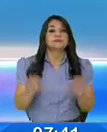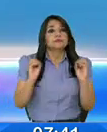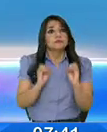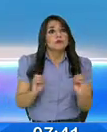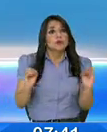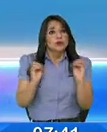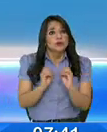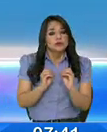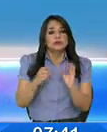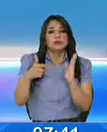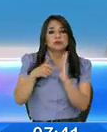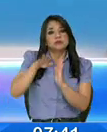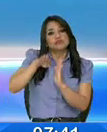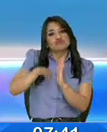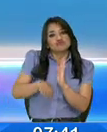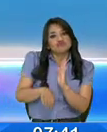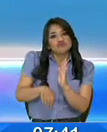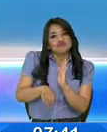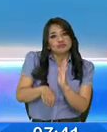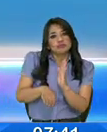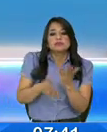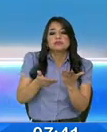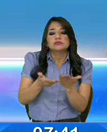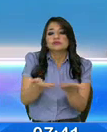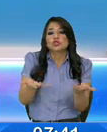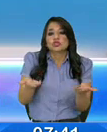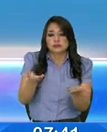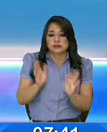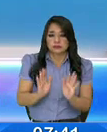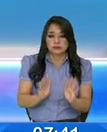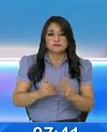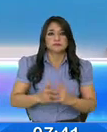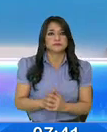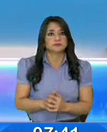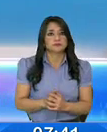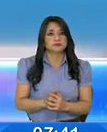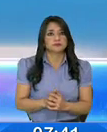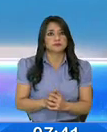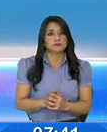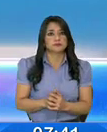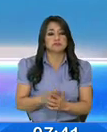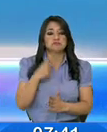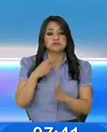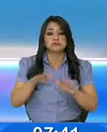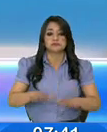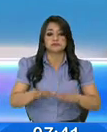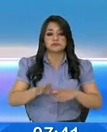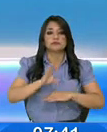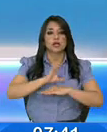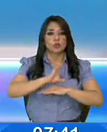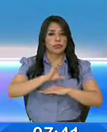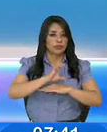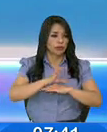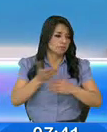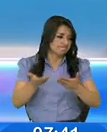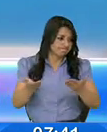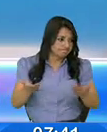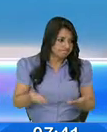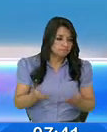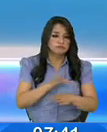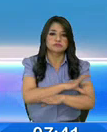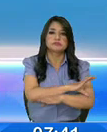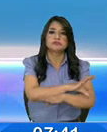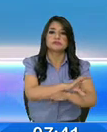de aranceles sobre bienes de capital especialmente para que el campo ecuatoriano e insumos además el